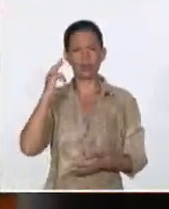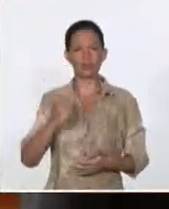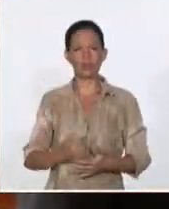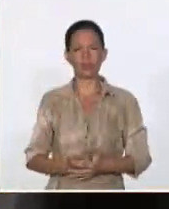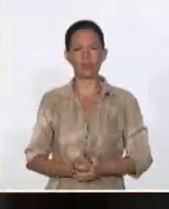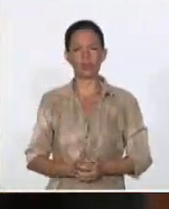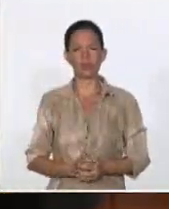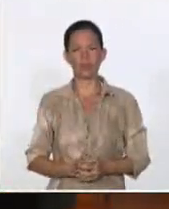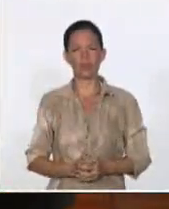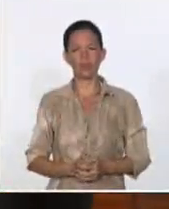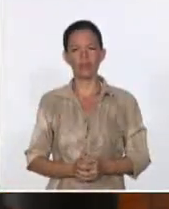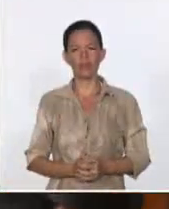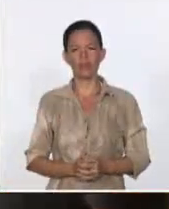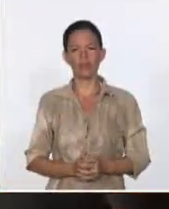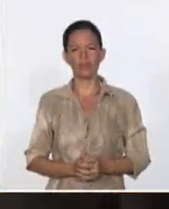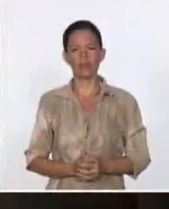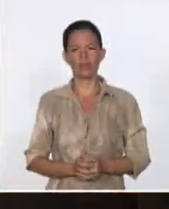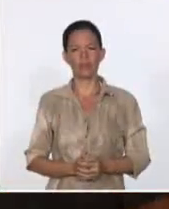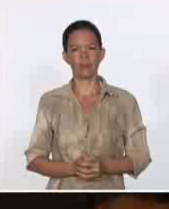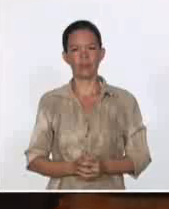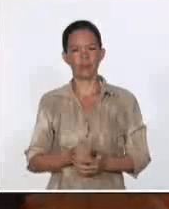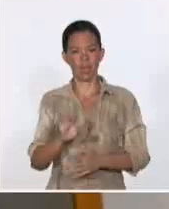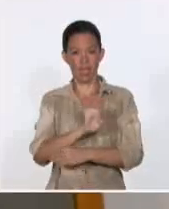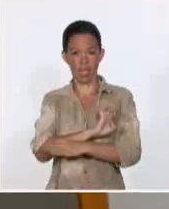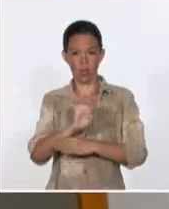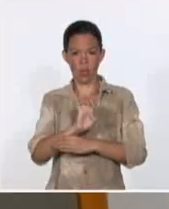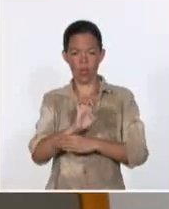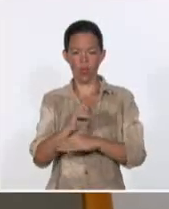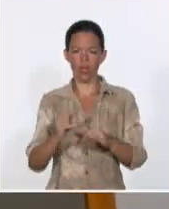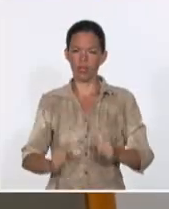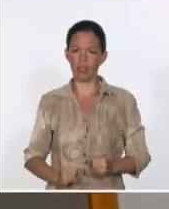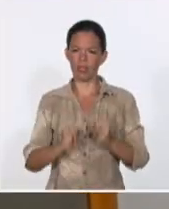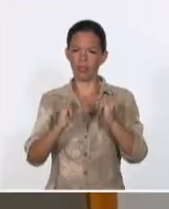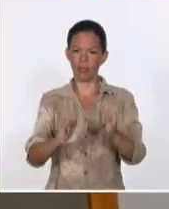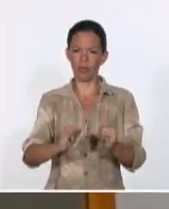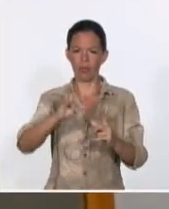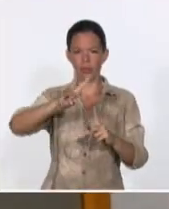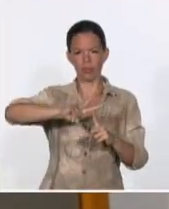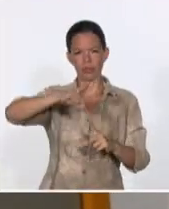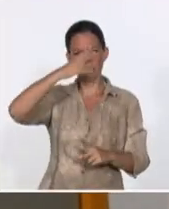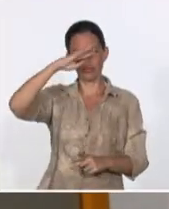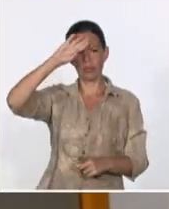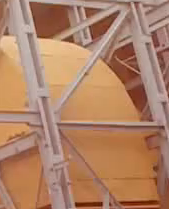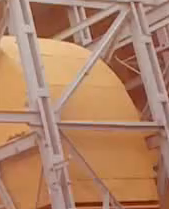Desde Quito, Ecuador, Lourdes Stusser para el Canal Cubano de Noticias.